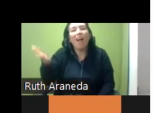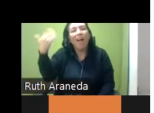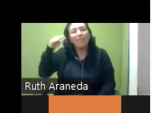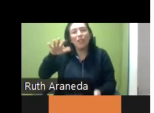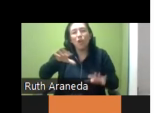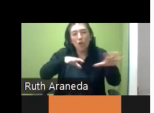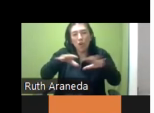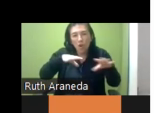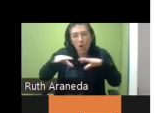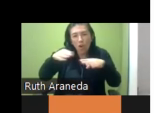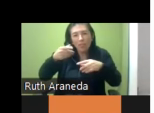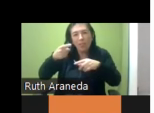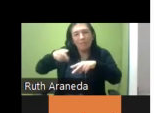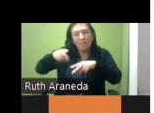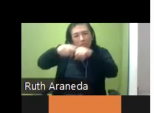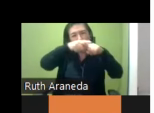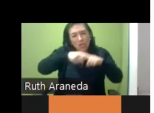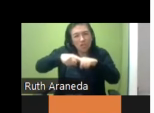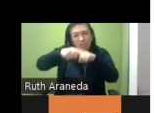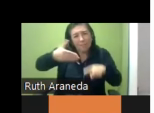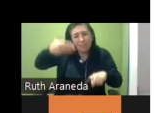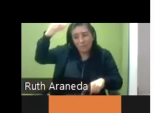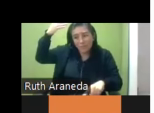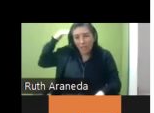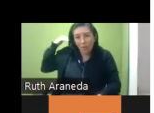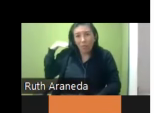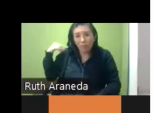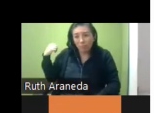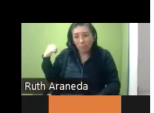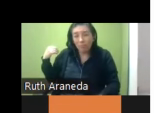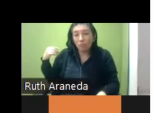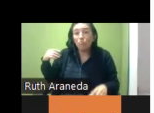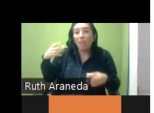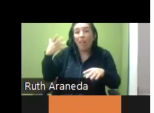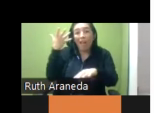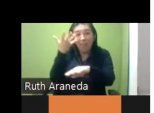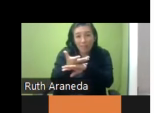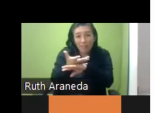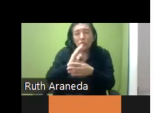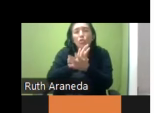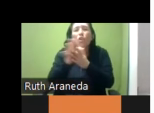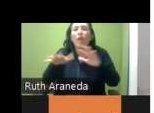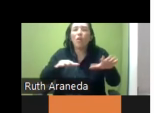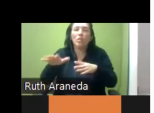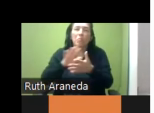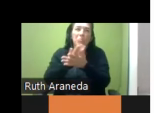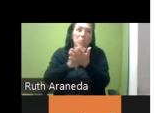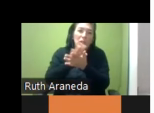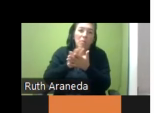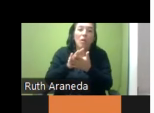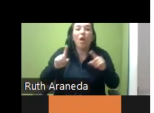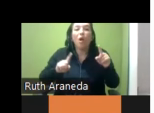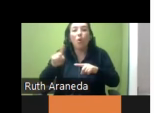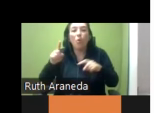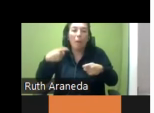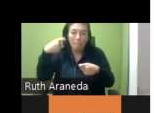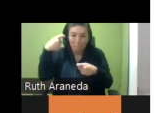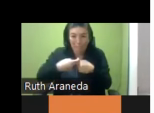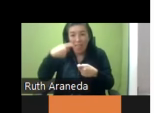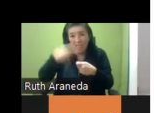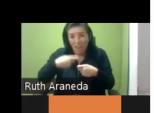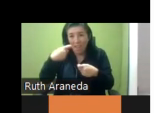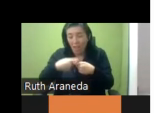que nos dejaron sociedades del pasado. En todo tipo de materiales, tenemos materiales líticos, que sería